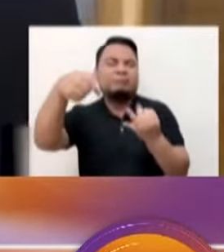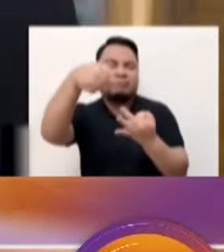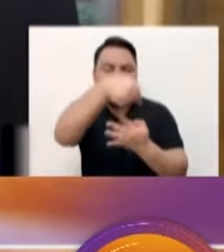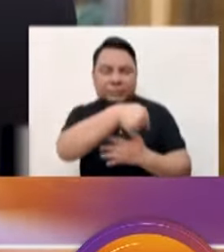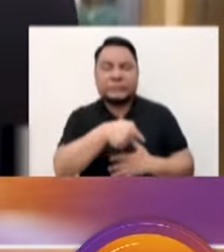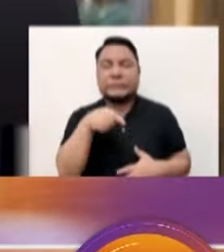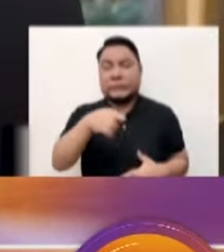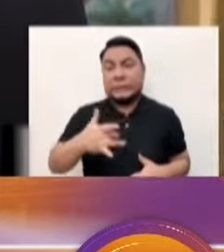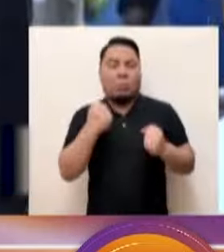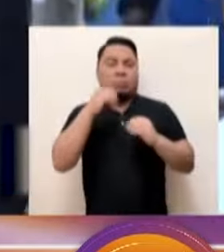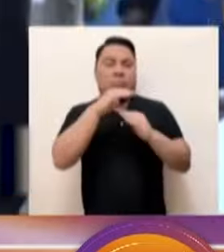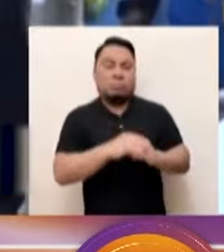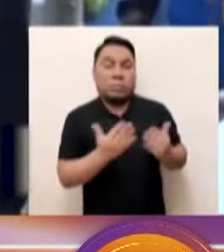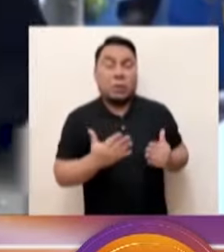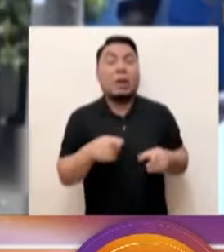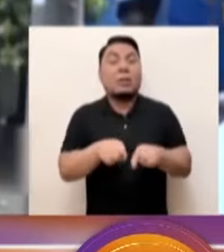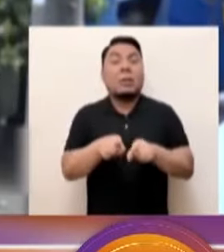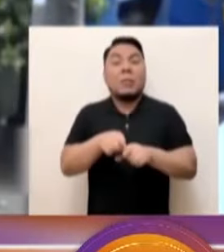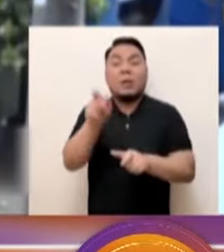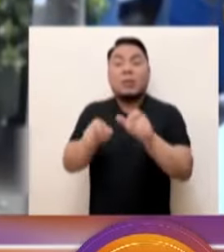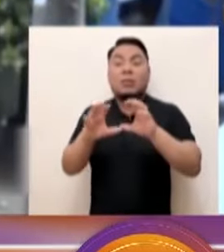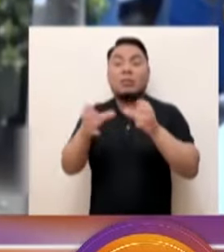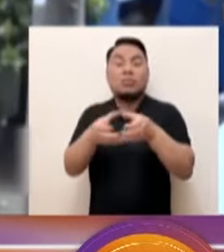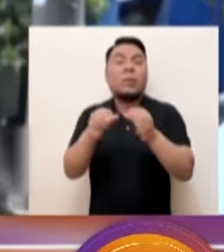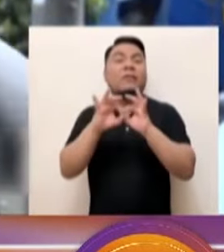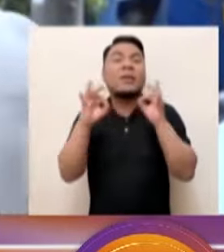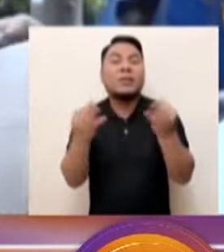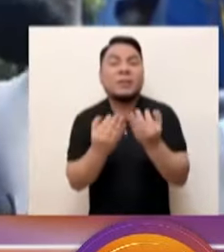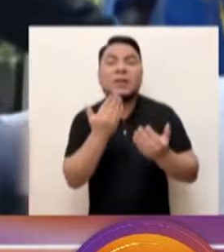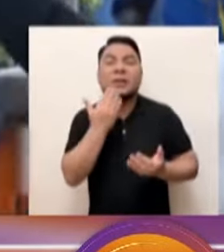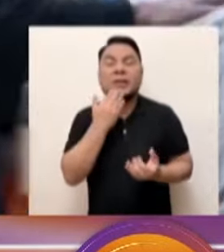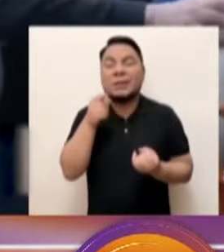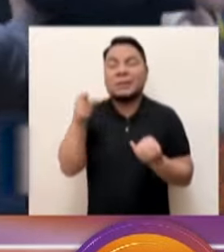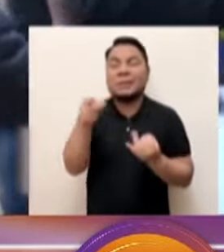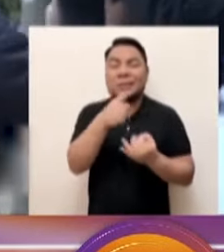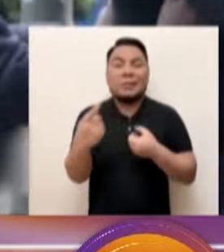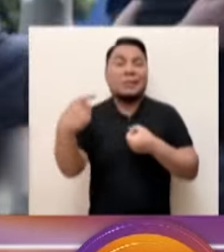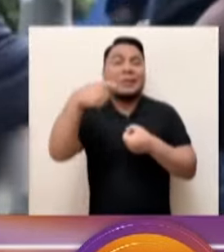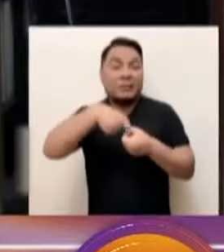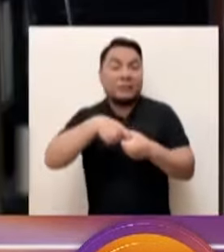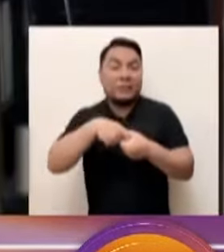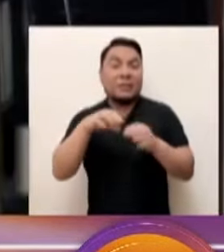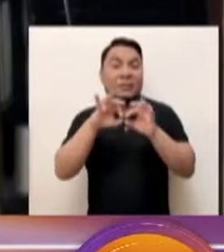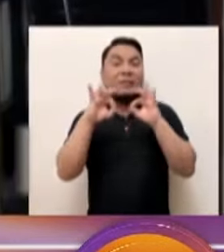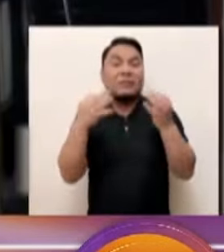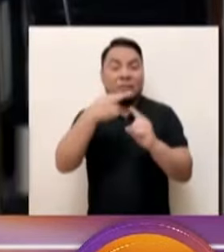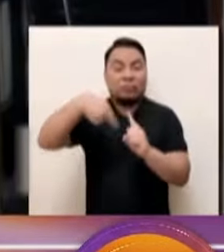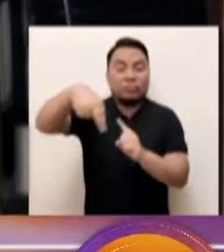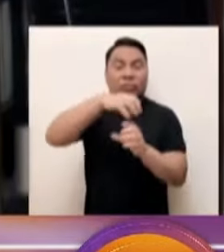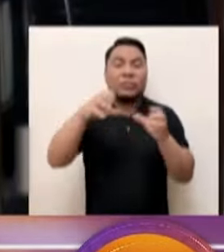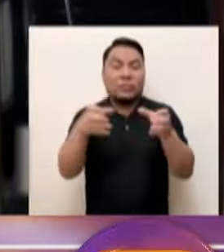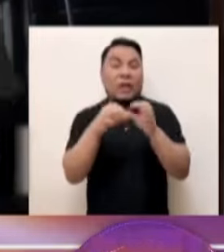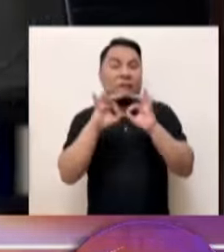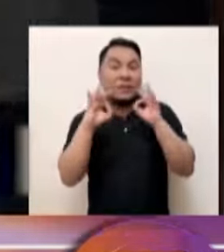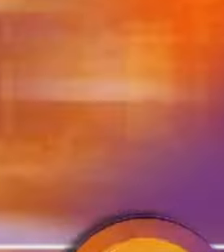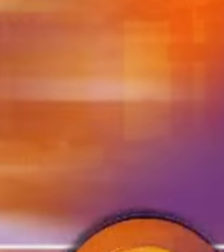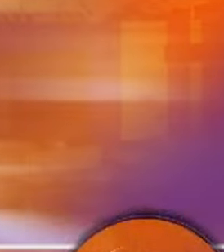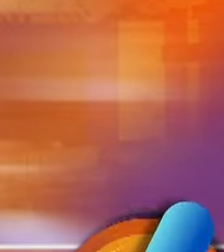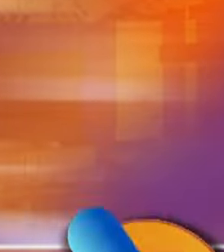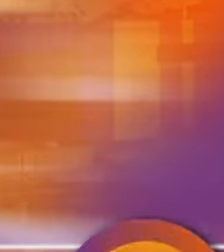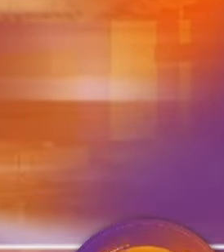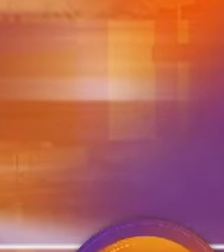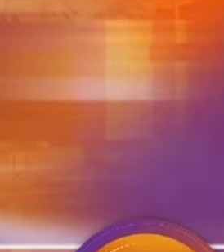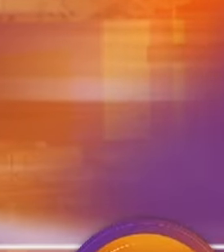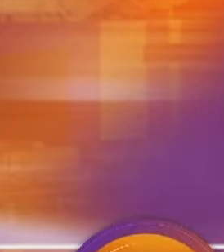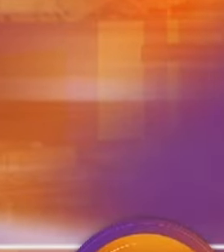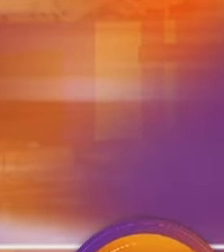acompañe, eras mal vista. Recuerda en el colegio, cuando tú ibas, si por ejemplo salías embarazada siendo escolar, recibías de alguna